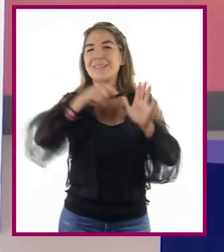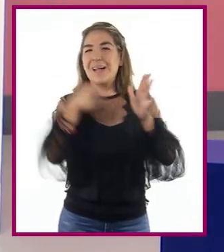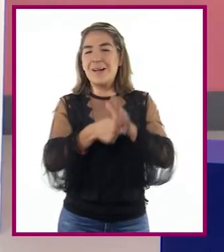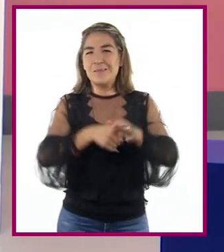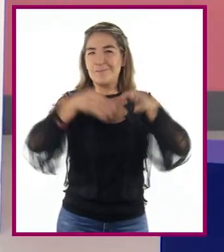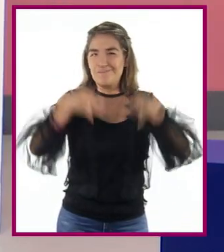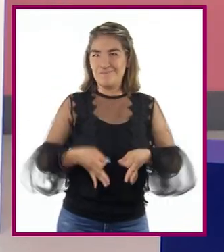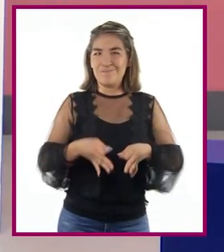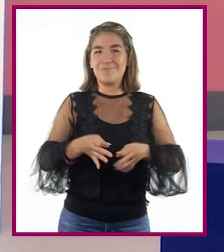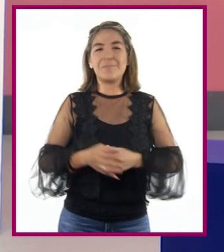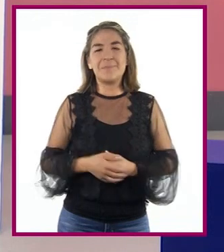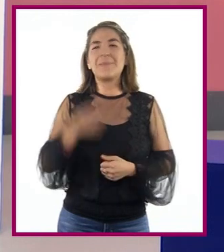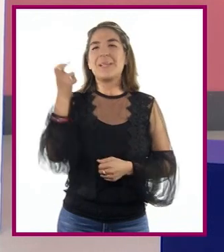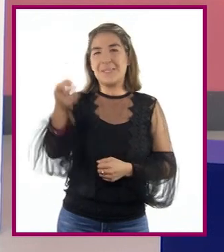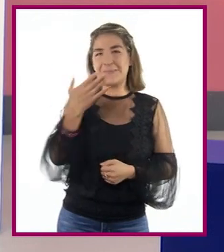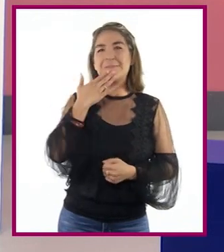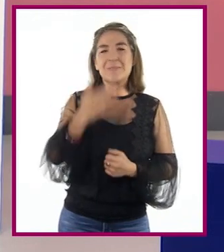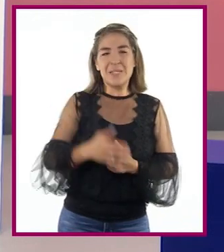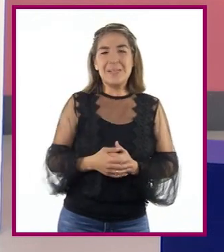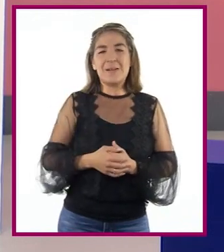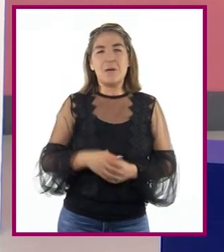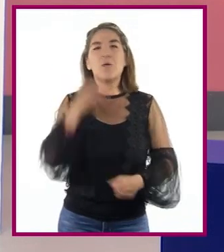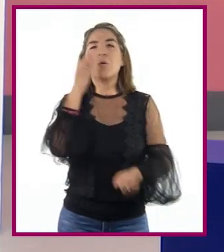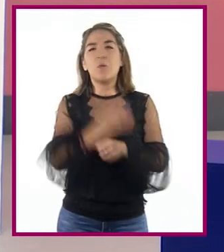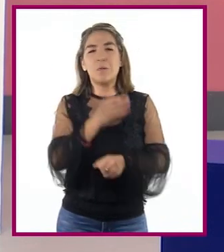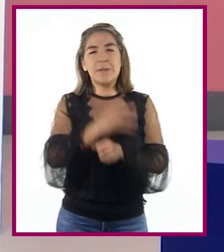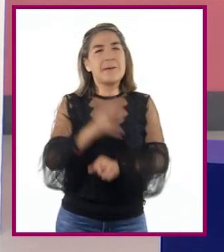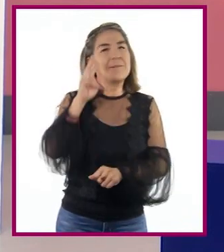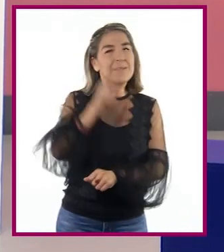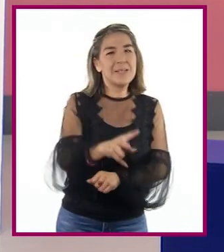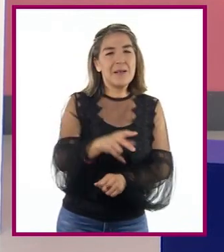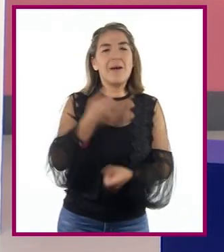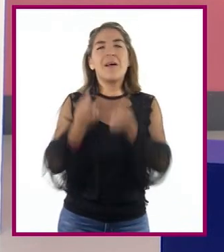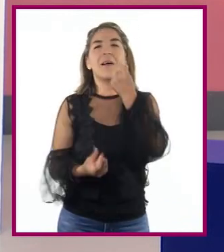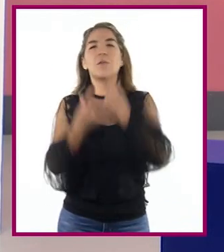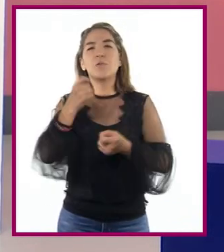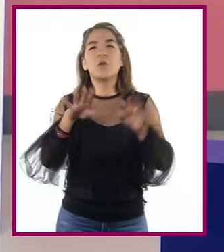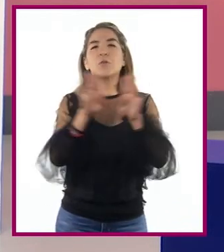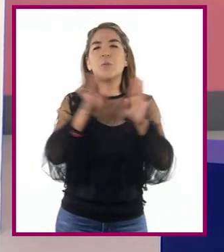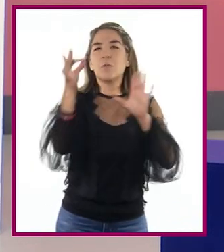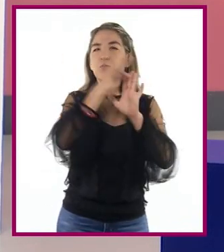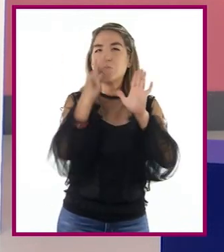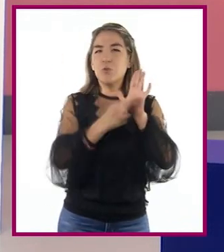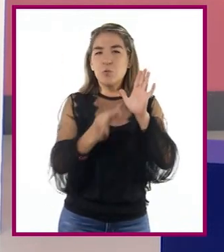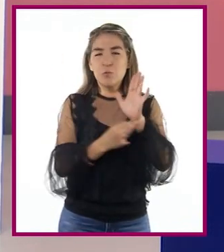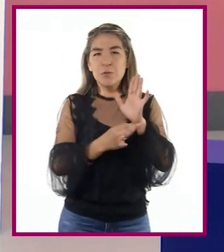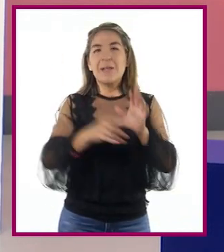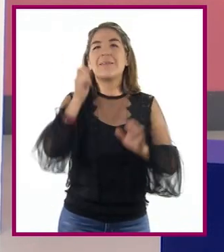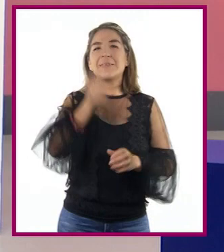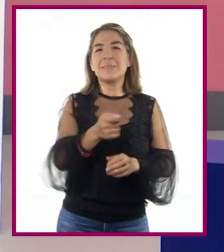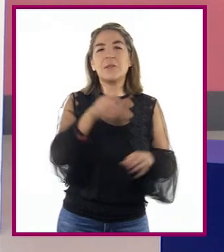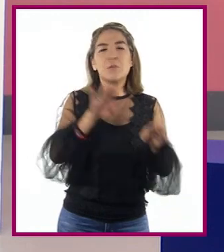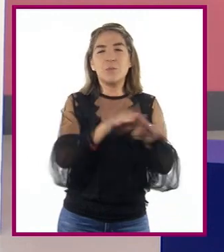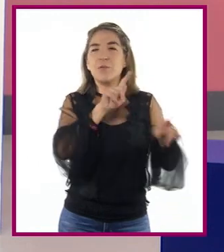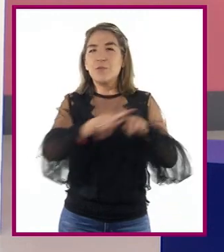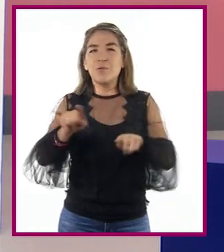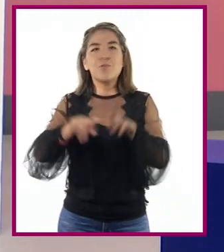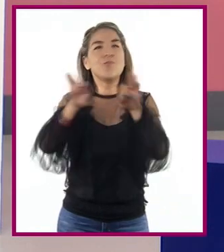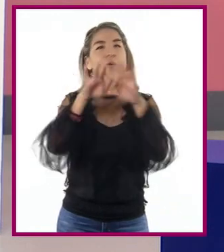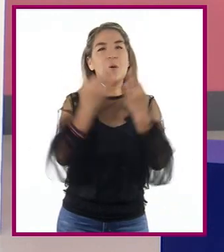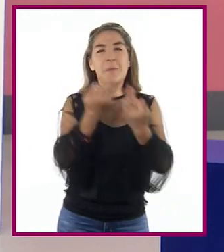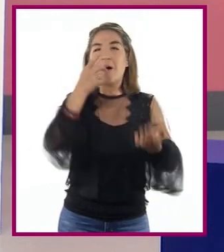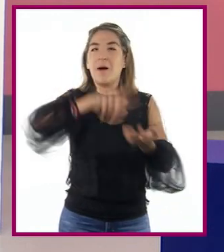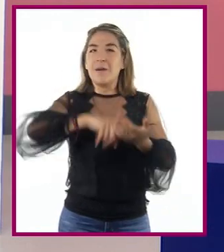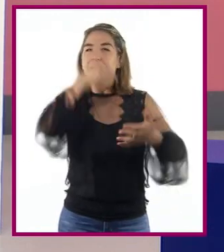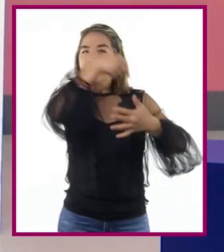Exactamente, Enrique. ¿Qué te parece que ahora veamos algunas puntualizaciones de los elementos que lleva